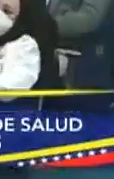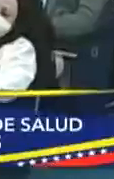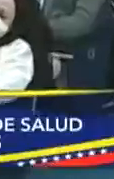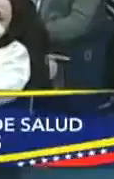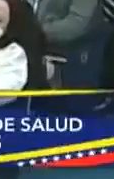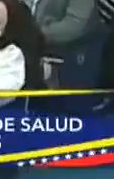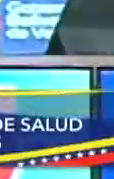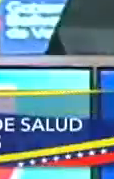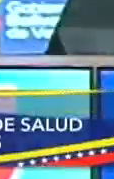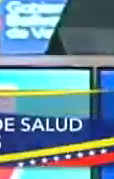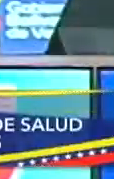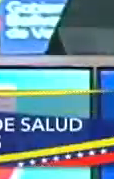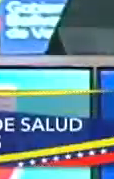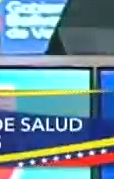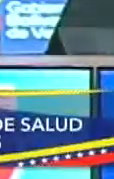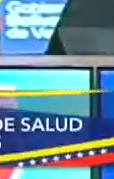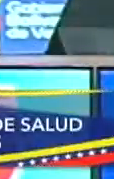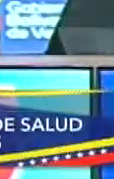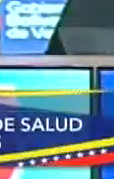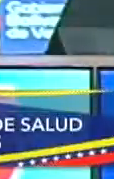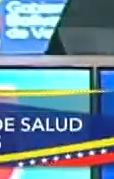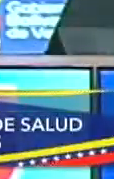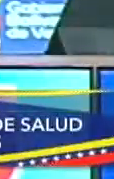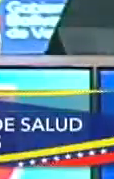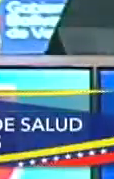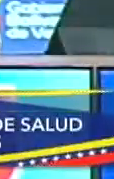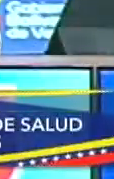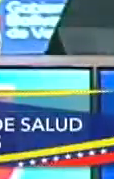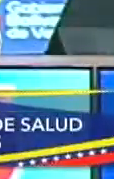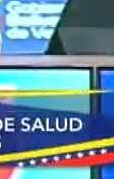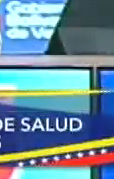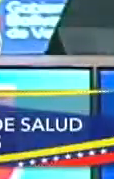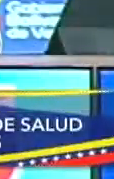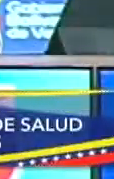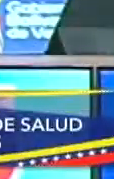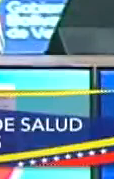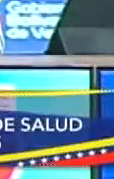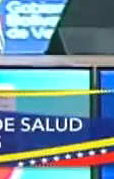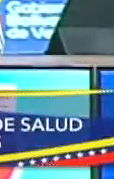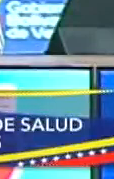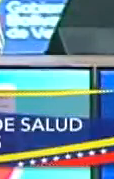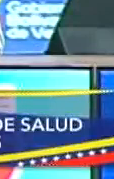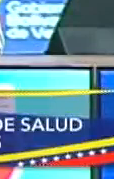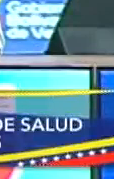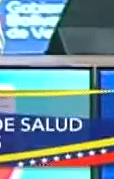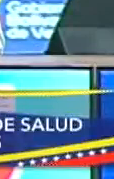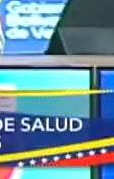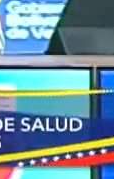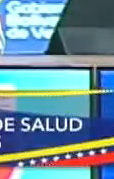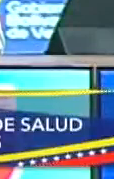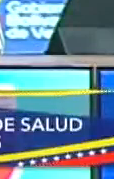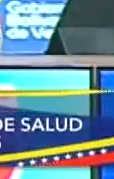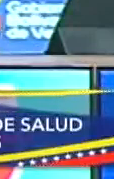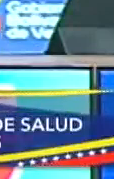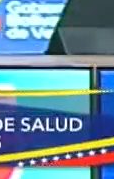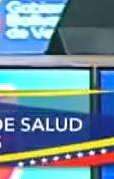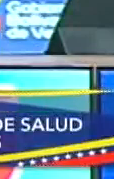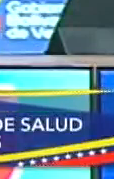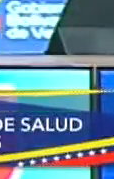Hay un concepto constitucional del sistema público de salud, del sistema de seguridad